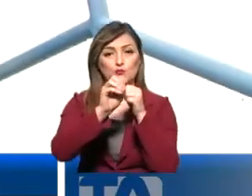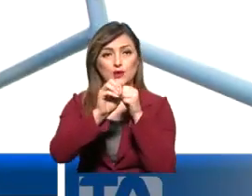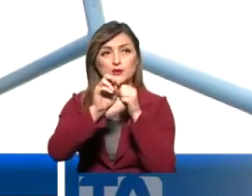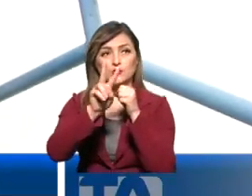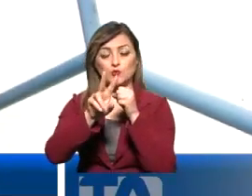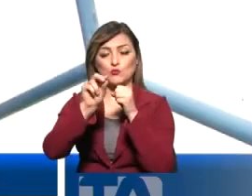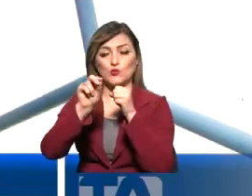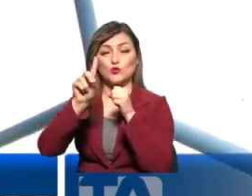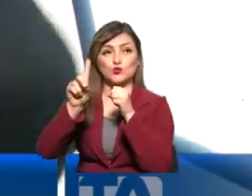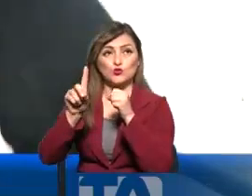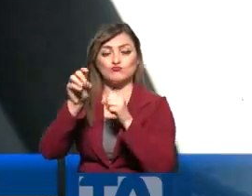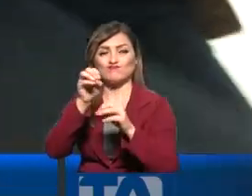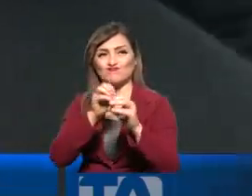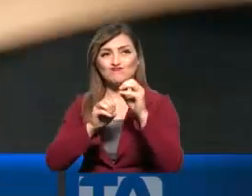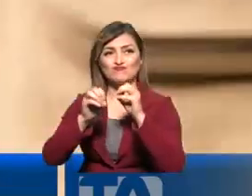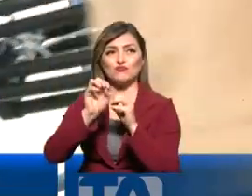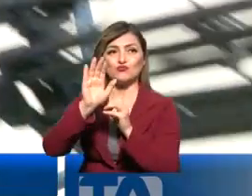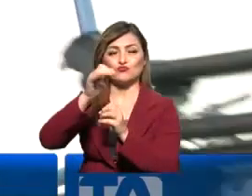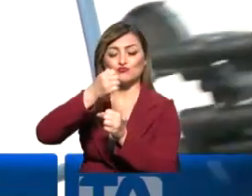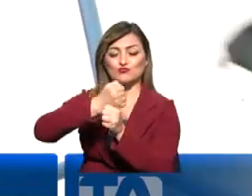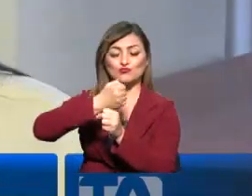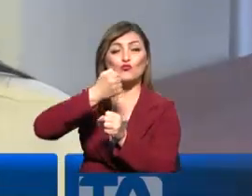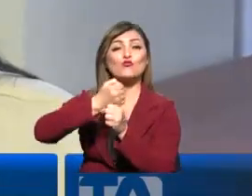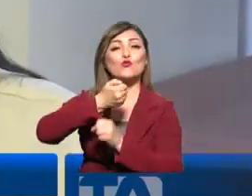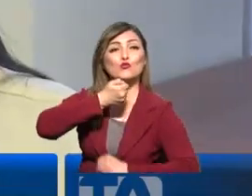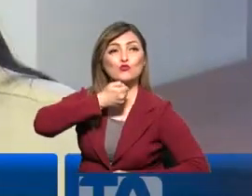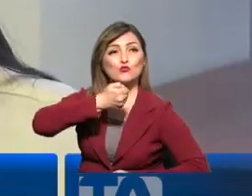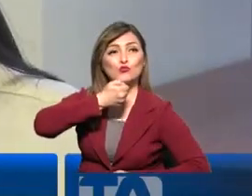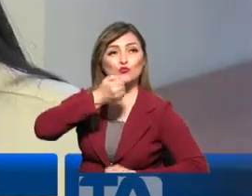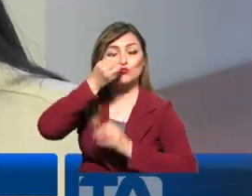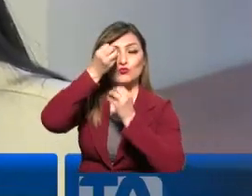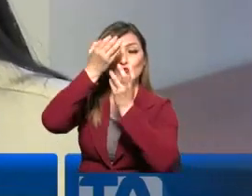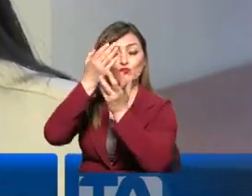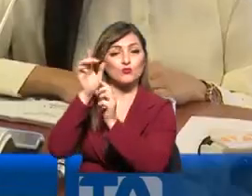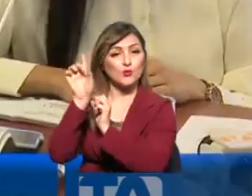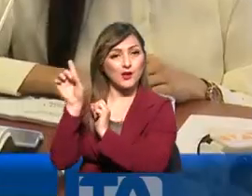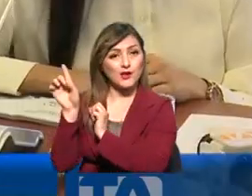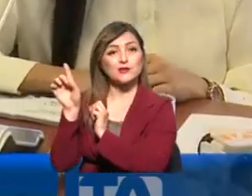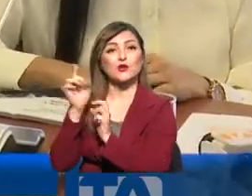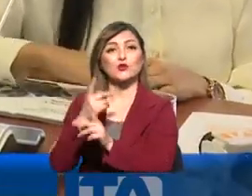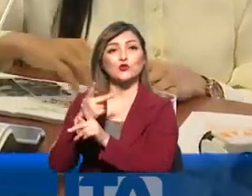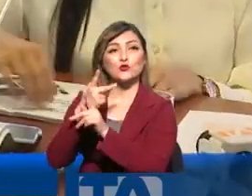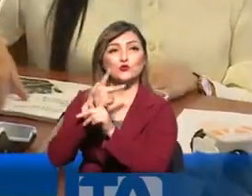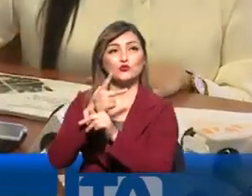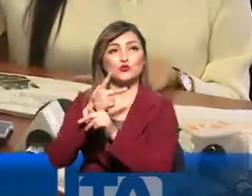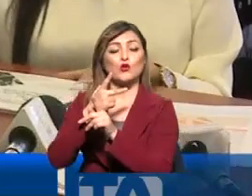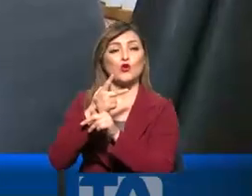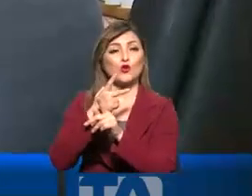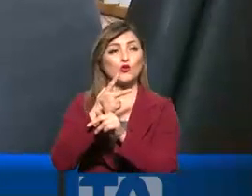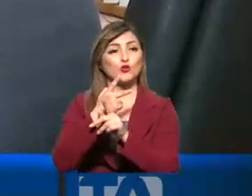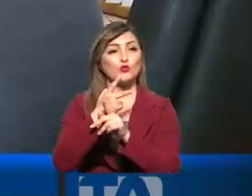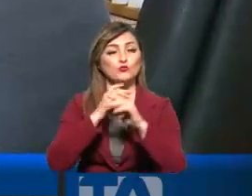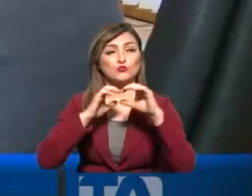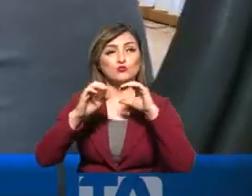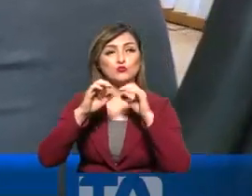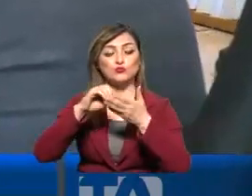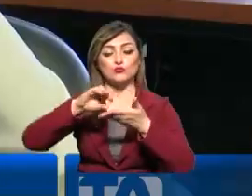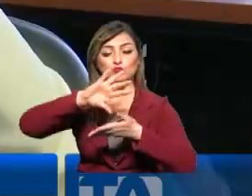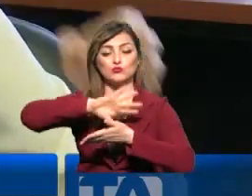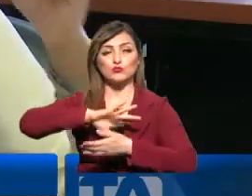2021, en su mayoría observaciones al trabajo periodístico. Es lo que informó Yanine Cruz del Consejo de Comunicación a la Asamblea